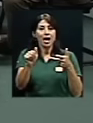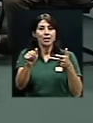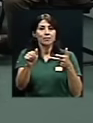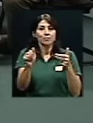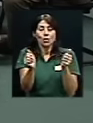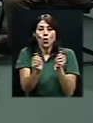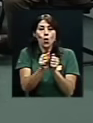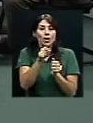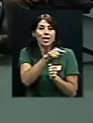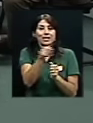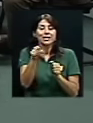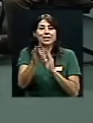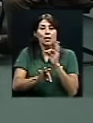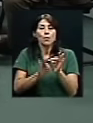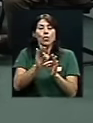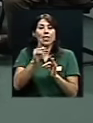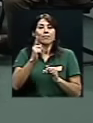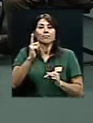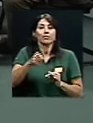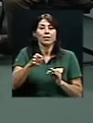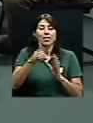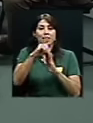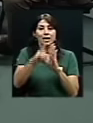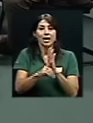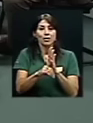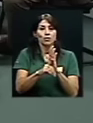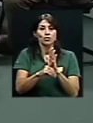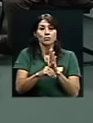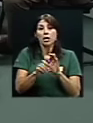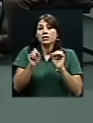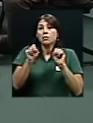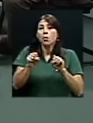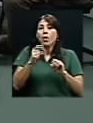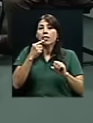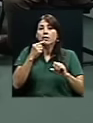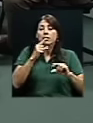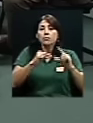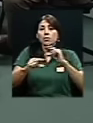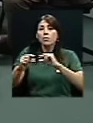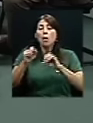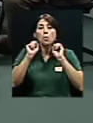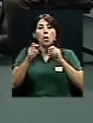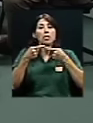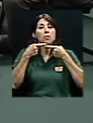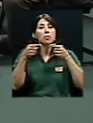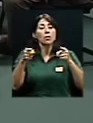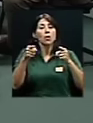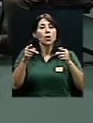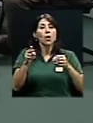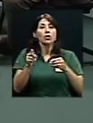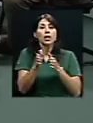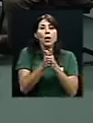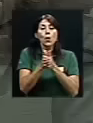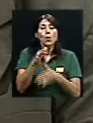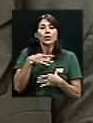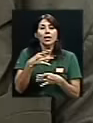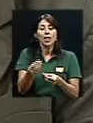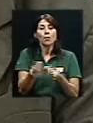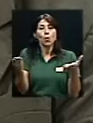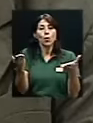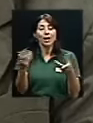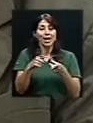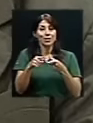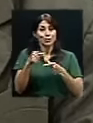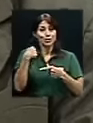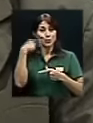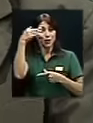decretos, y por todos lados se menciona que, bueno, que se puede declarar de utilidad pública, y por lo tanto me parece a mí que la versión de este proyecto es